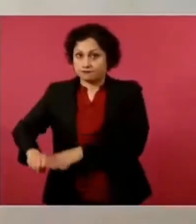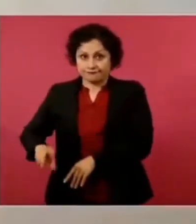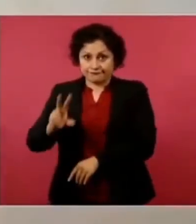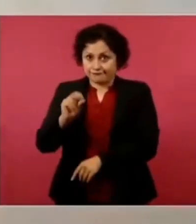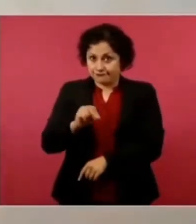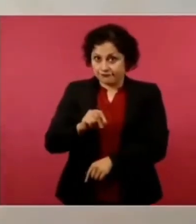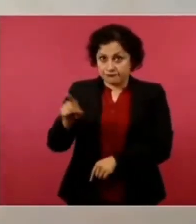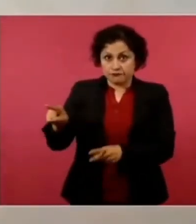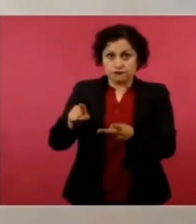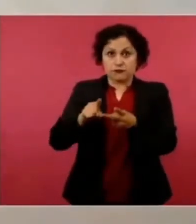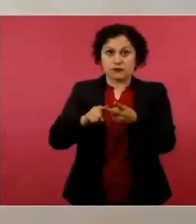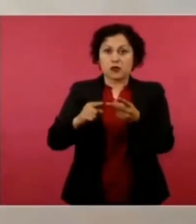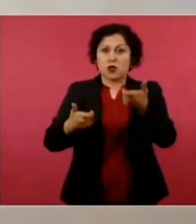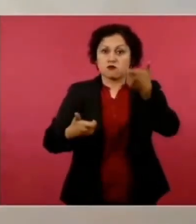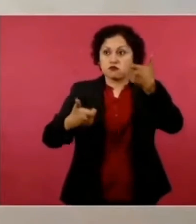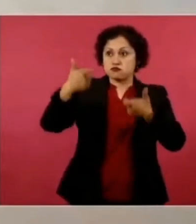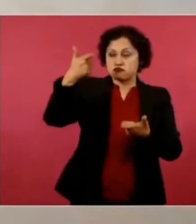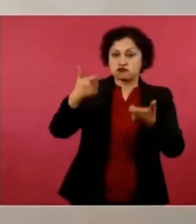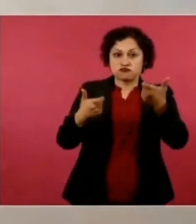sin devaluación.